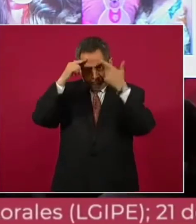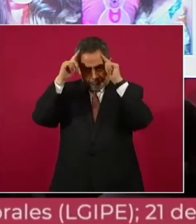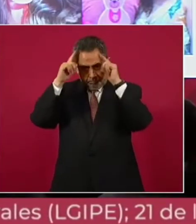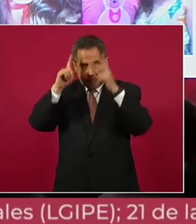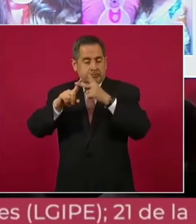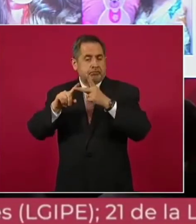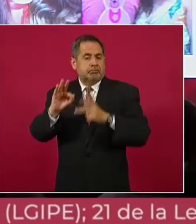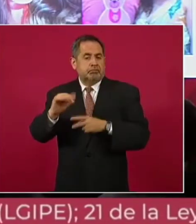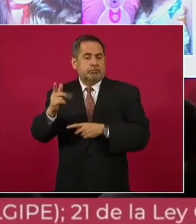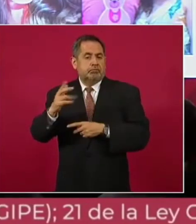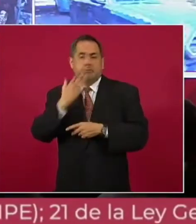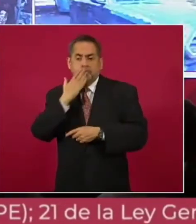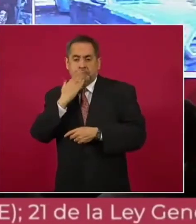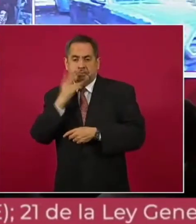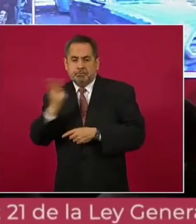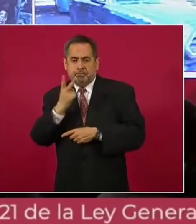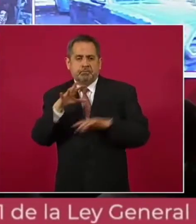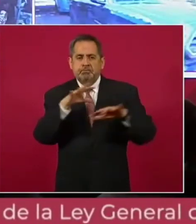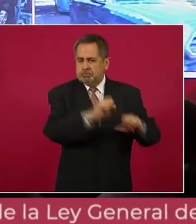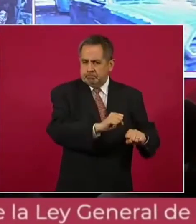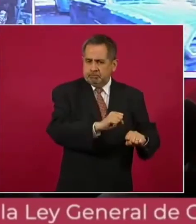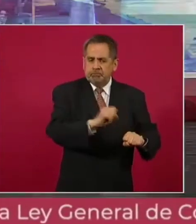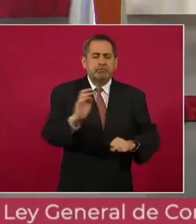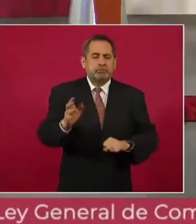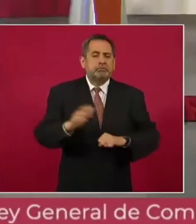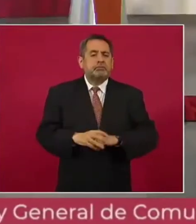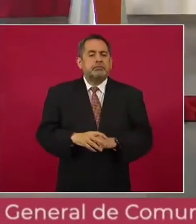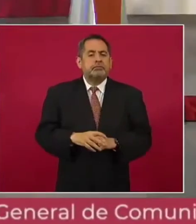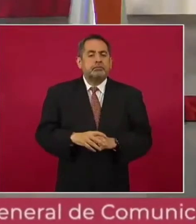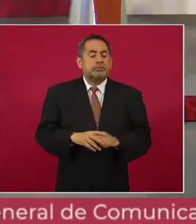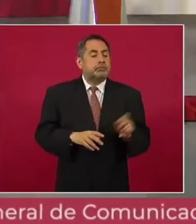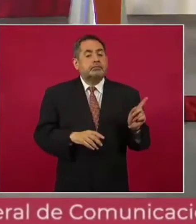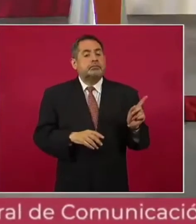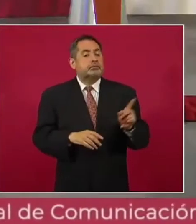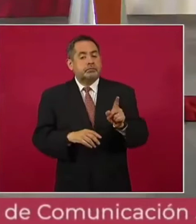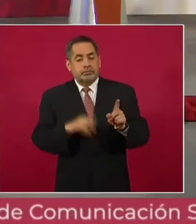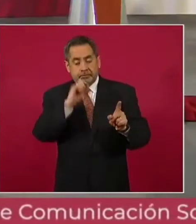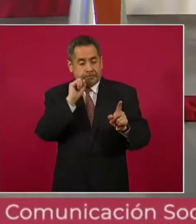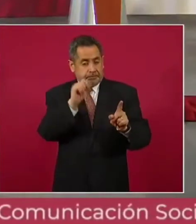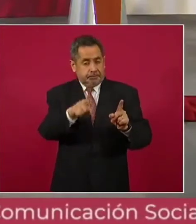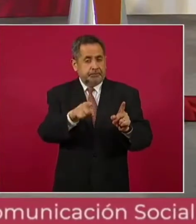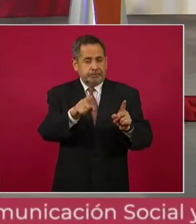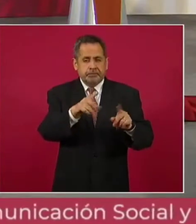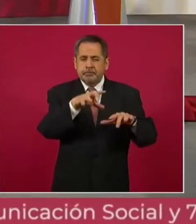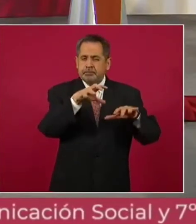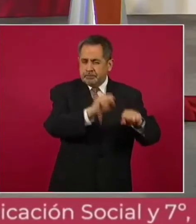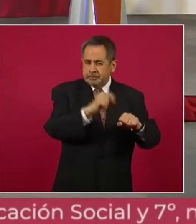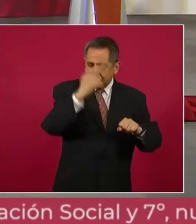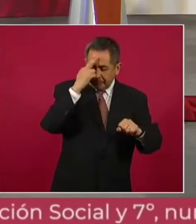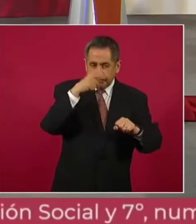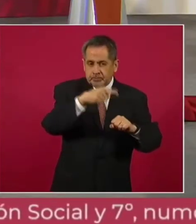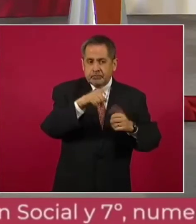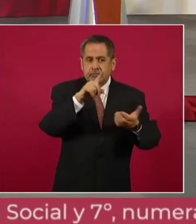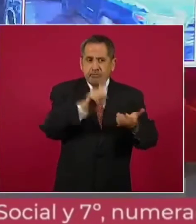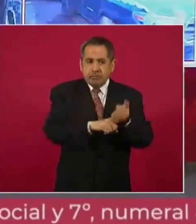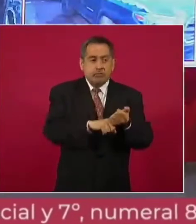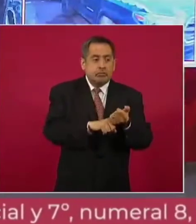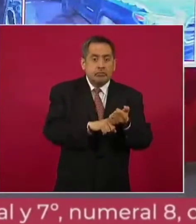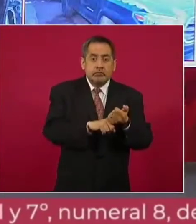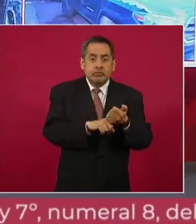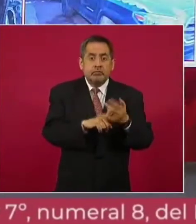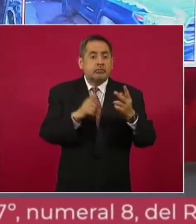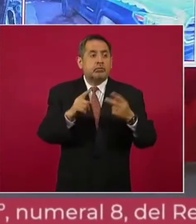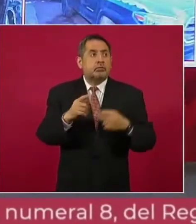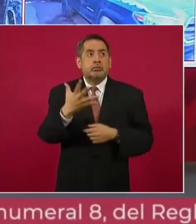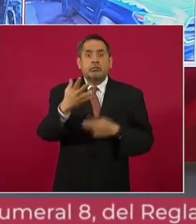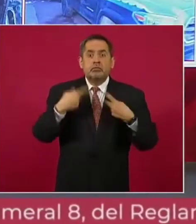siguiente están detenidos quienes además cuando se les detuvo tenían privadas de la libertad